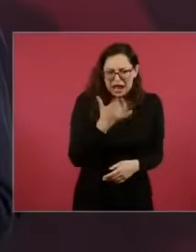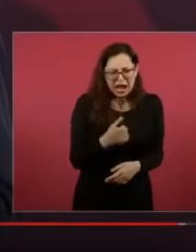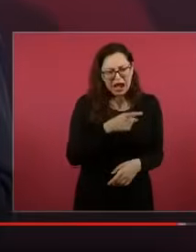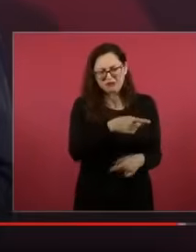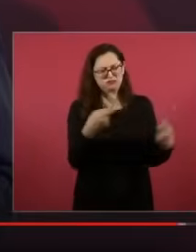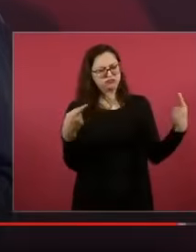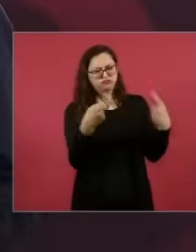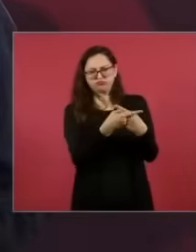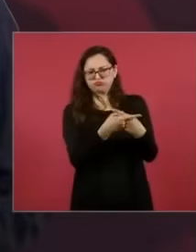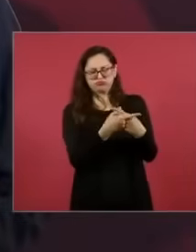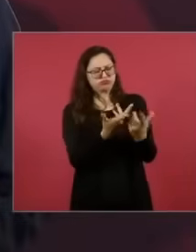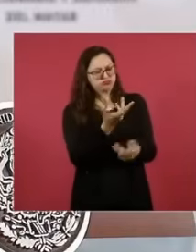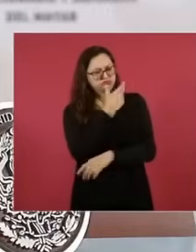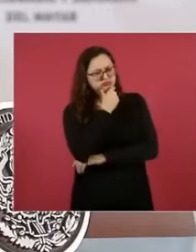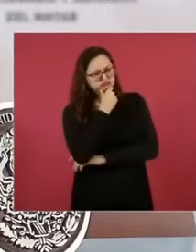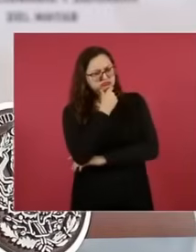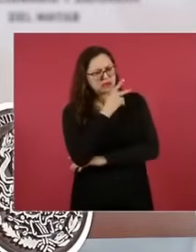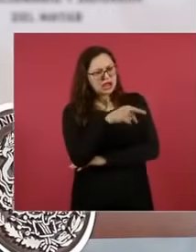está mejor Aguilar Camín,